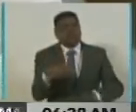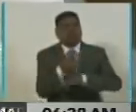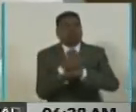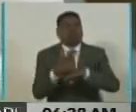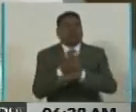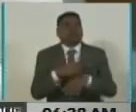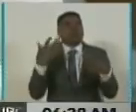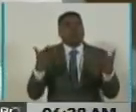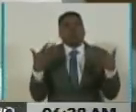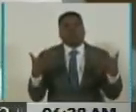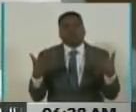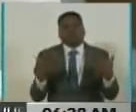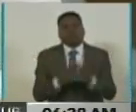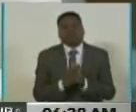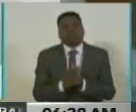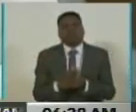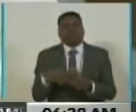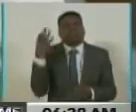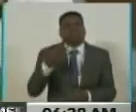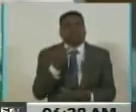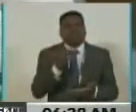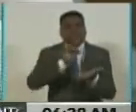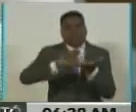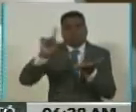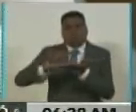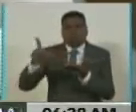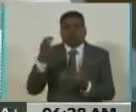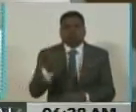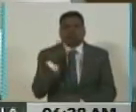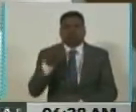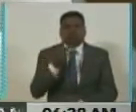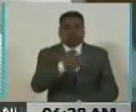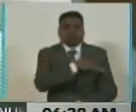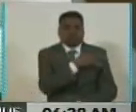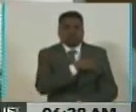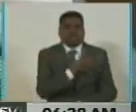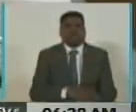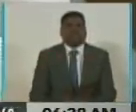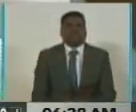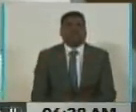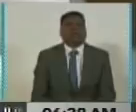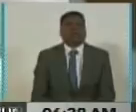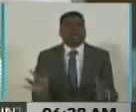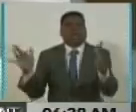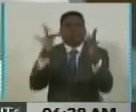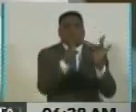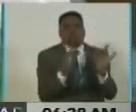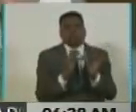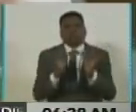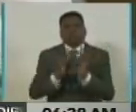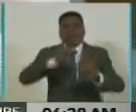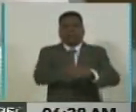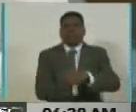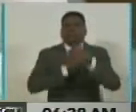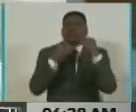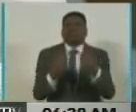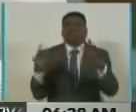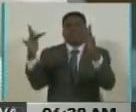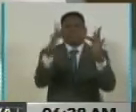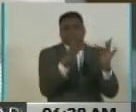cualquier emergencia, siempre va a priorizar la inversión social. Vamos a escucharlo para ver cómo es ese análisis posterior de esa conexión que dice se está fortaleciendo entre